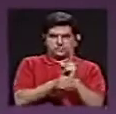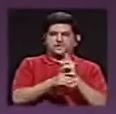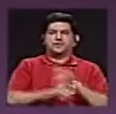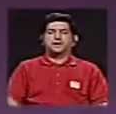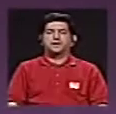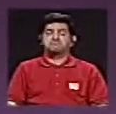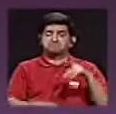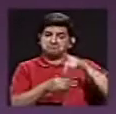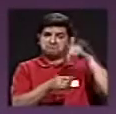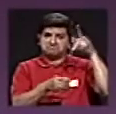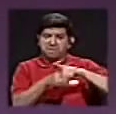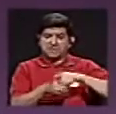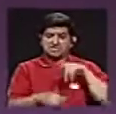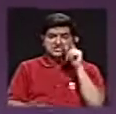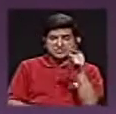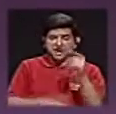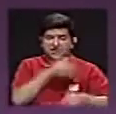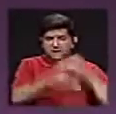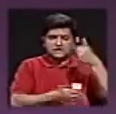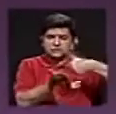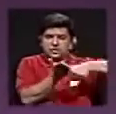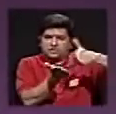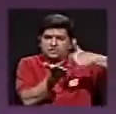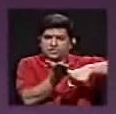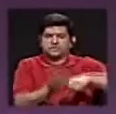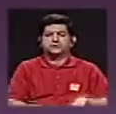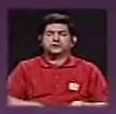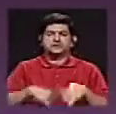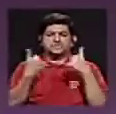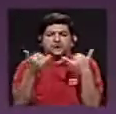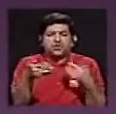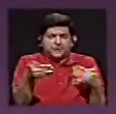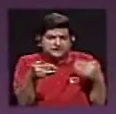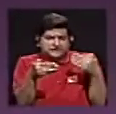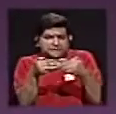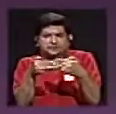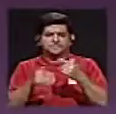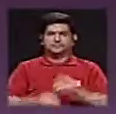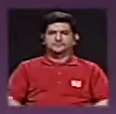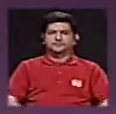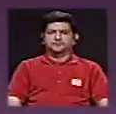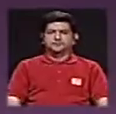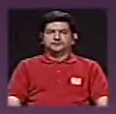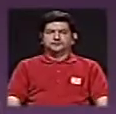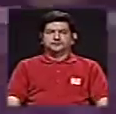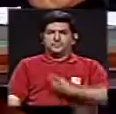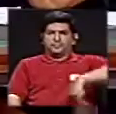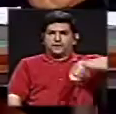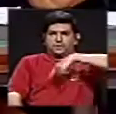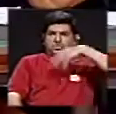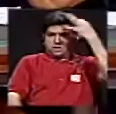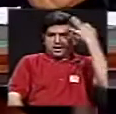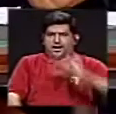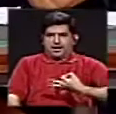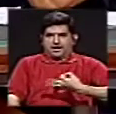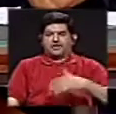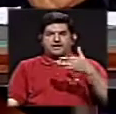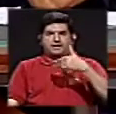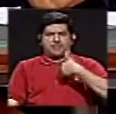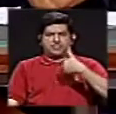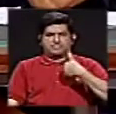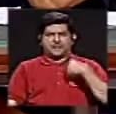a participar en este proceso electoral en el que estamos a las puertas ya nosotros creemos nosotros teníamos